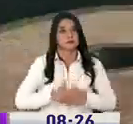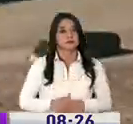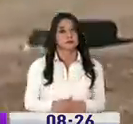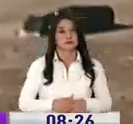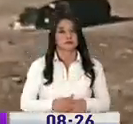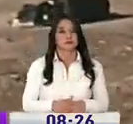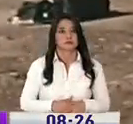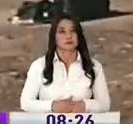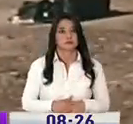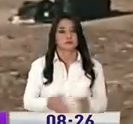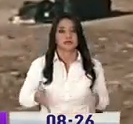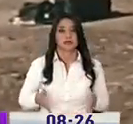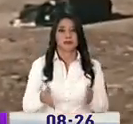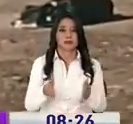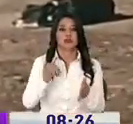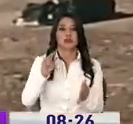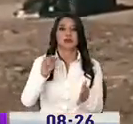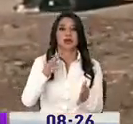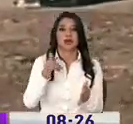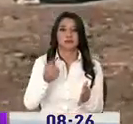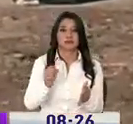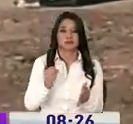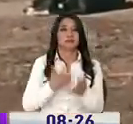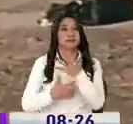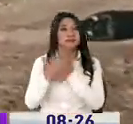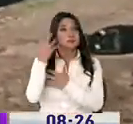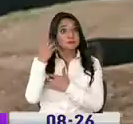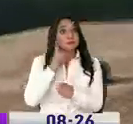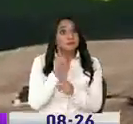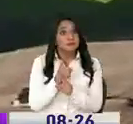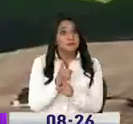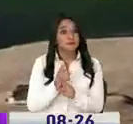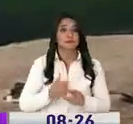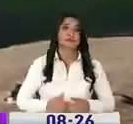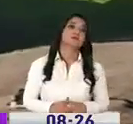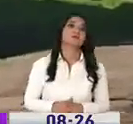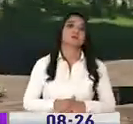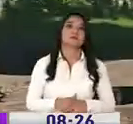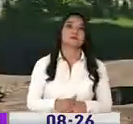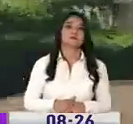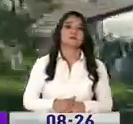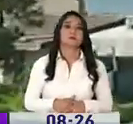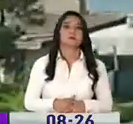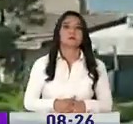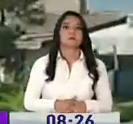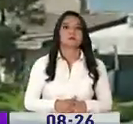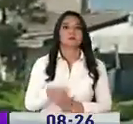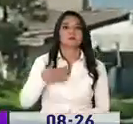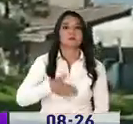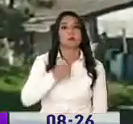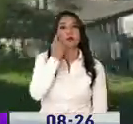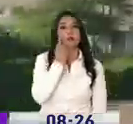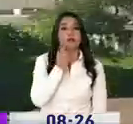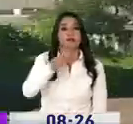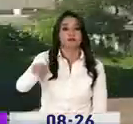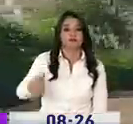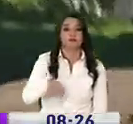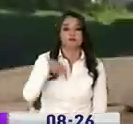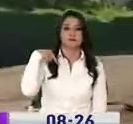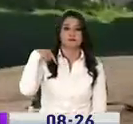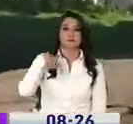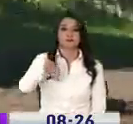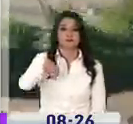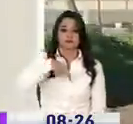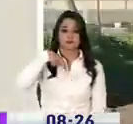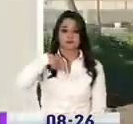de los incas, pero de los antiguos, o sea, nadie, ¿no? Claro, ahí está esta es la Simón Bolívar, la calle de los